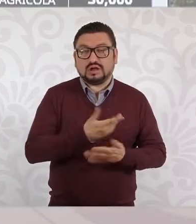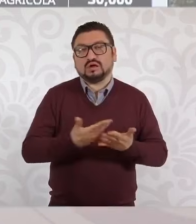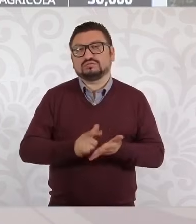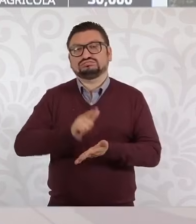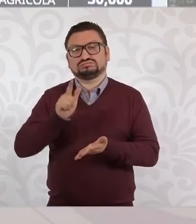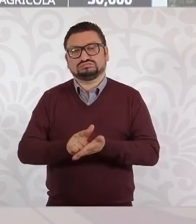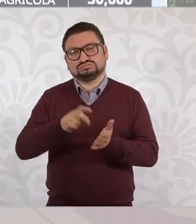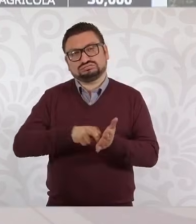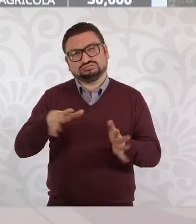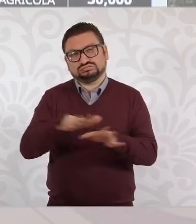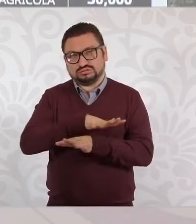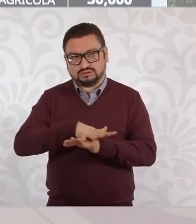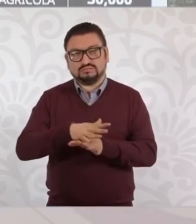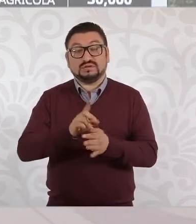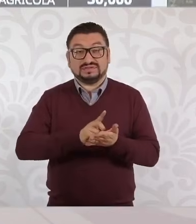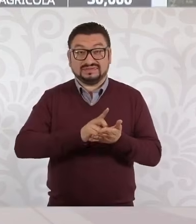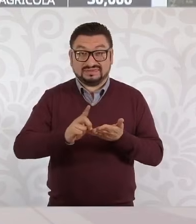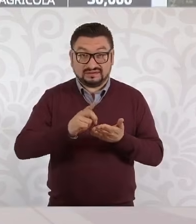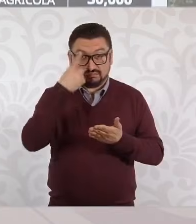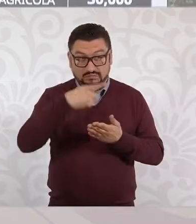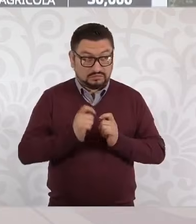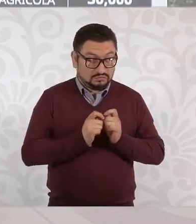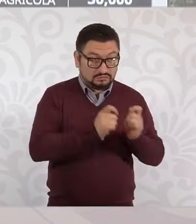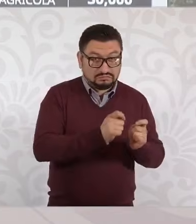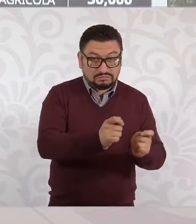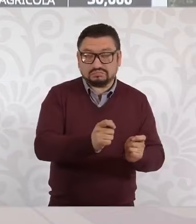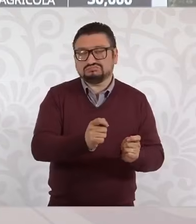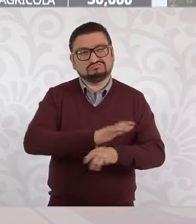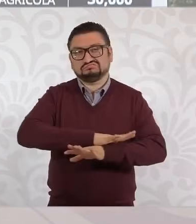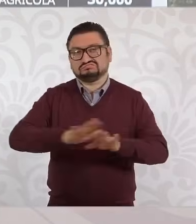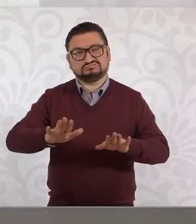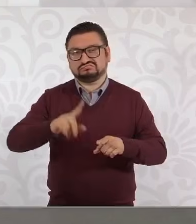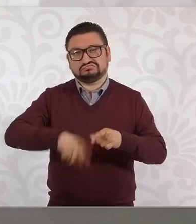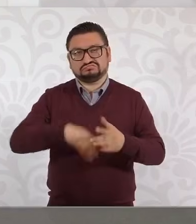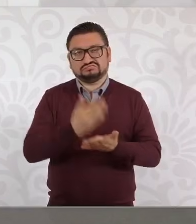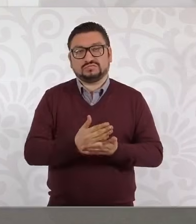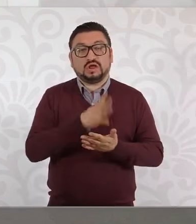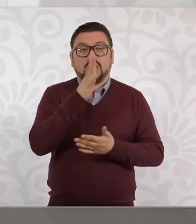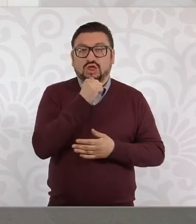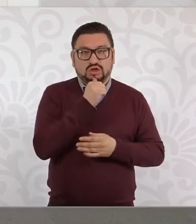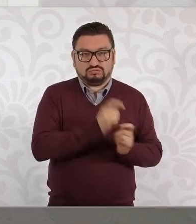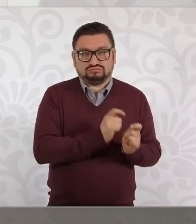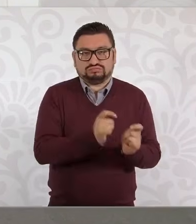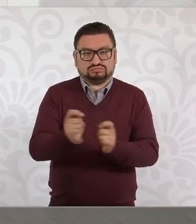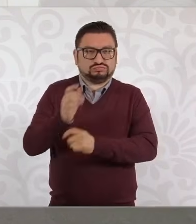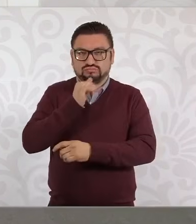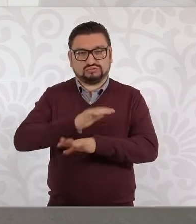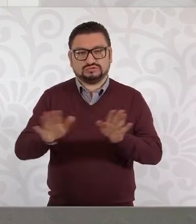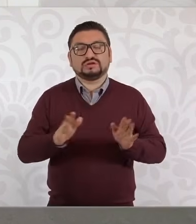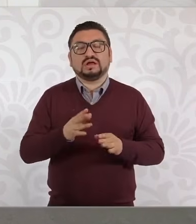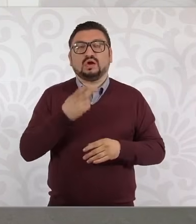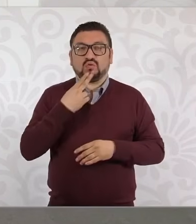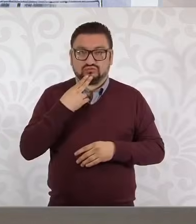ley, estos derechos que amparan las concesiones ya no pueden ser transmitidos ni tampoco las asignaciones, por lo que